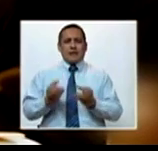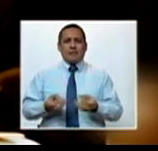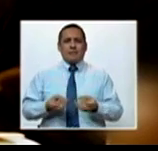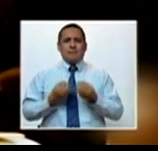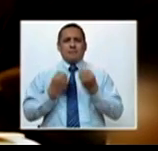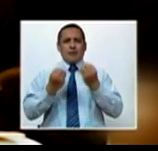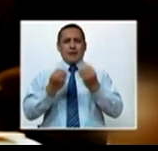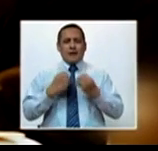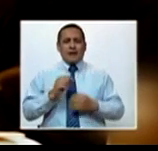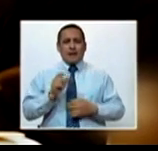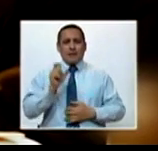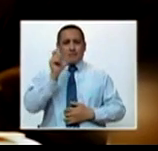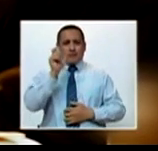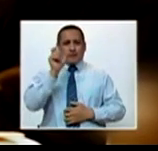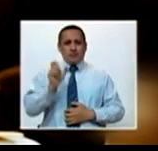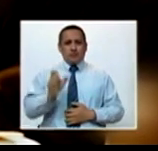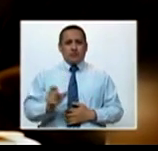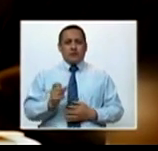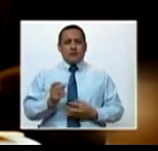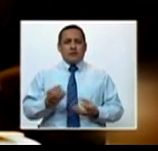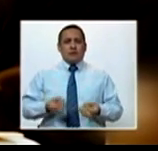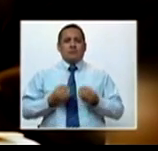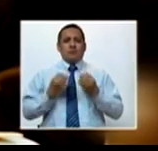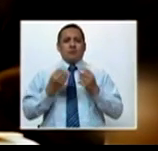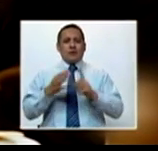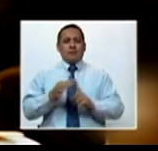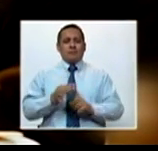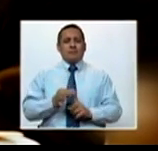procesal para el apelante,